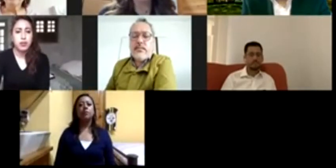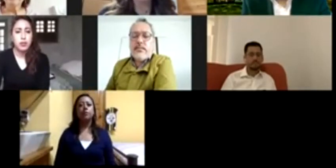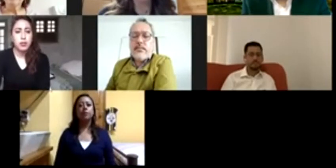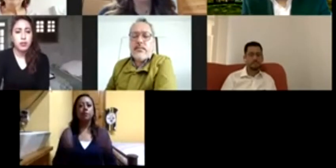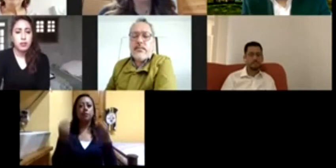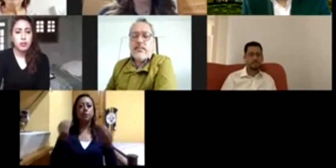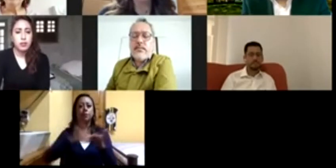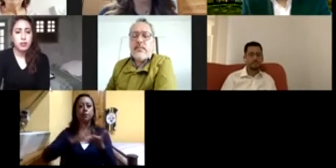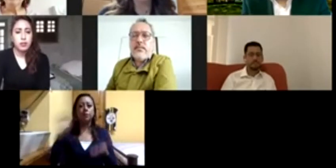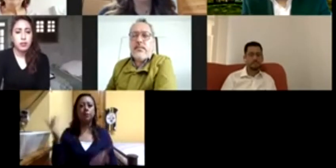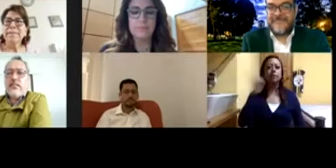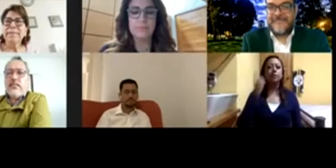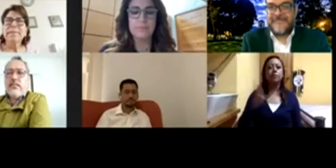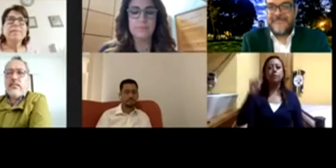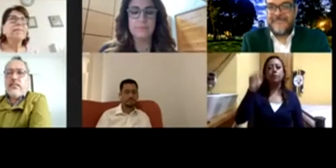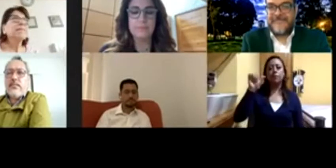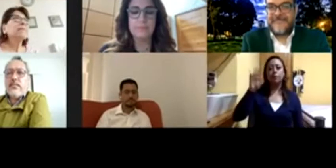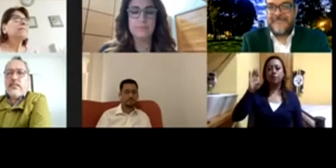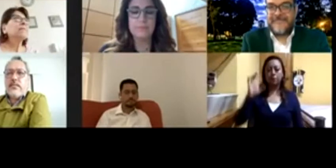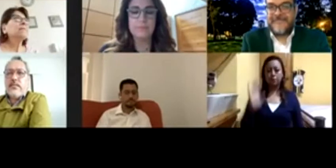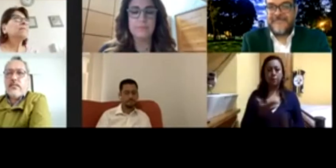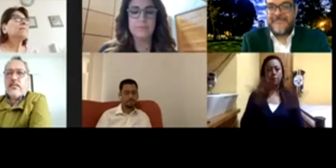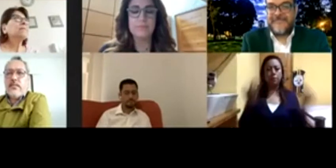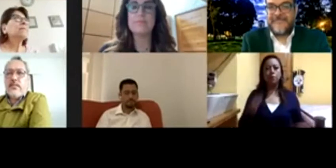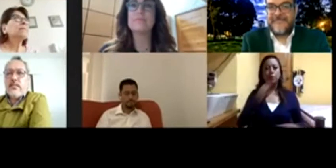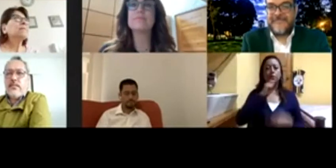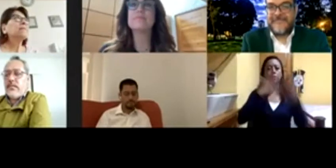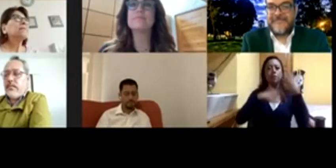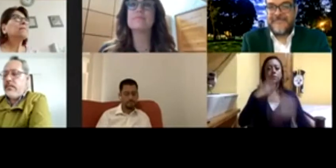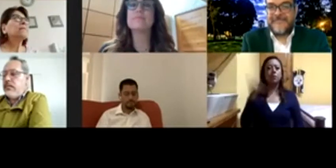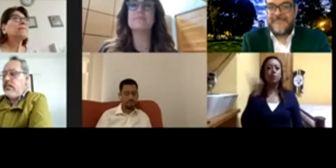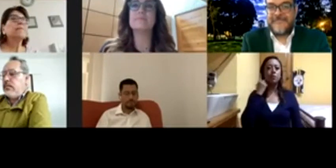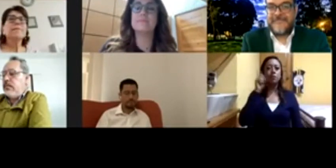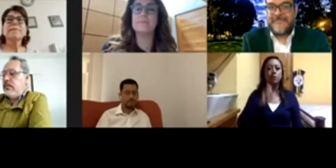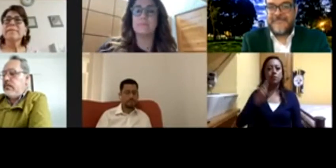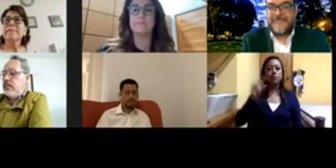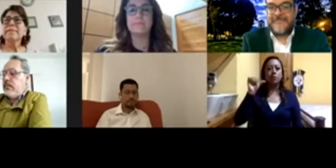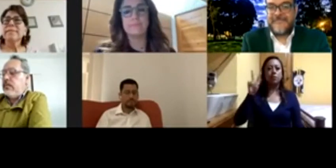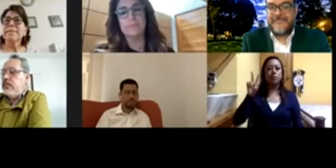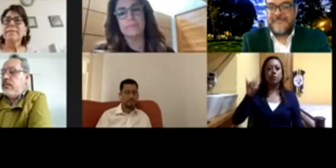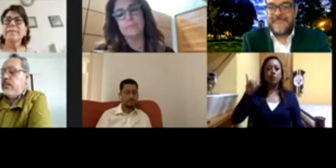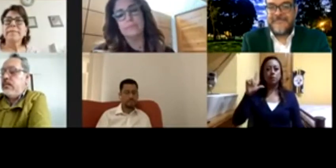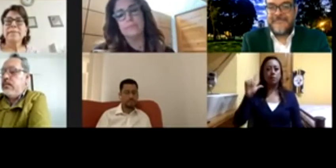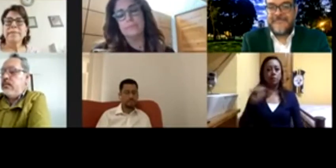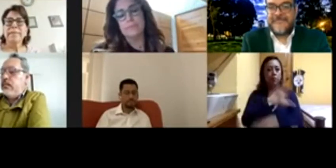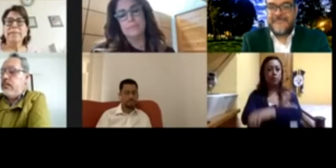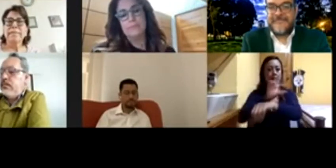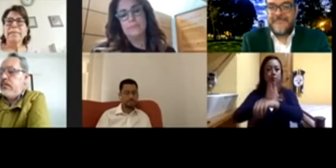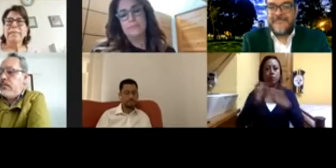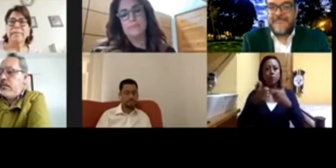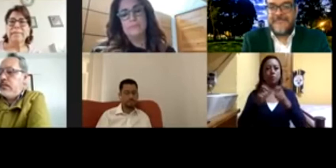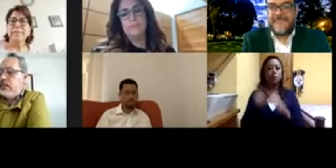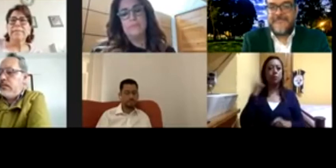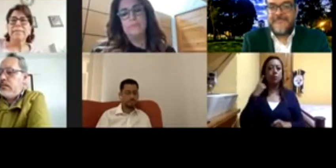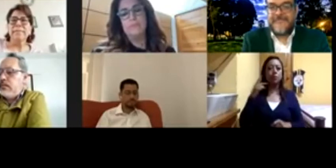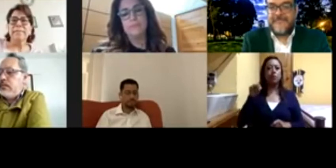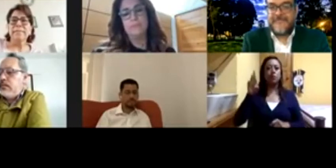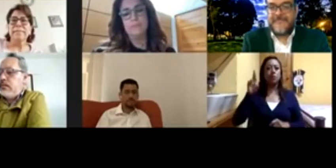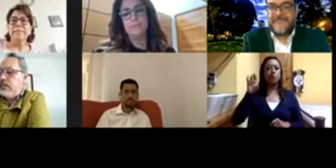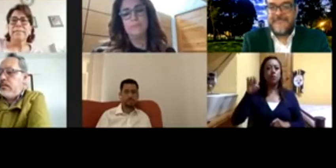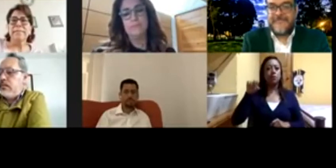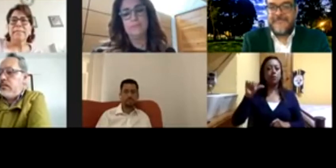le damos el micrófono a la diputada Marta Ávila Ventura, que es coordinadora del Grupo Parlamentario de Morena en el Congreso de la Ciudad.